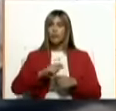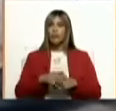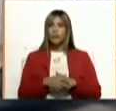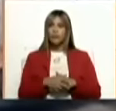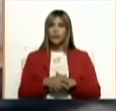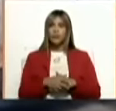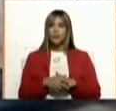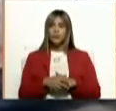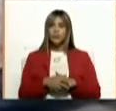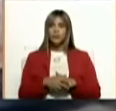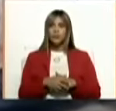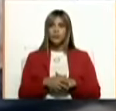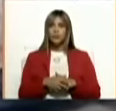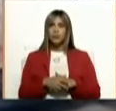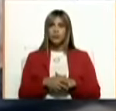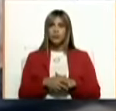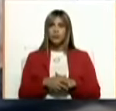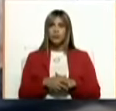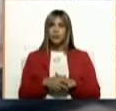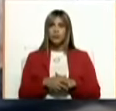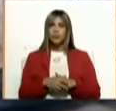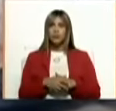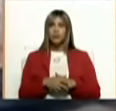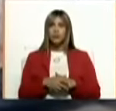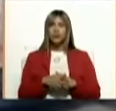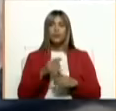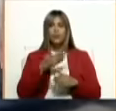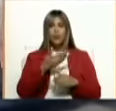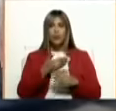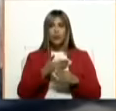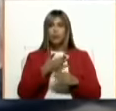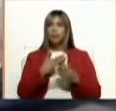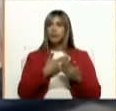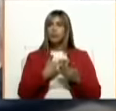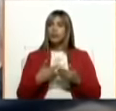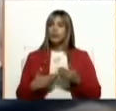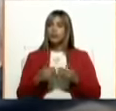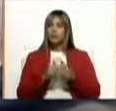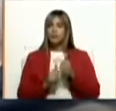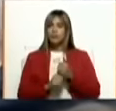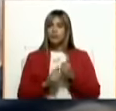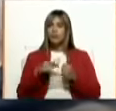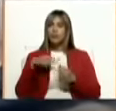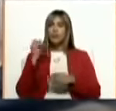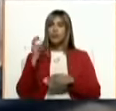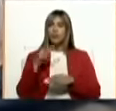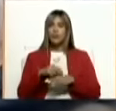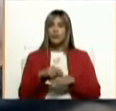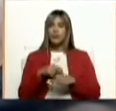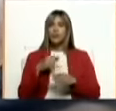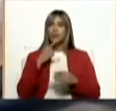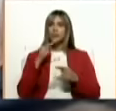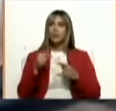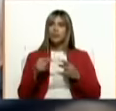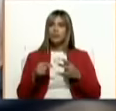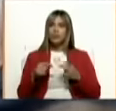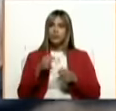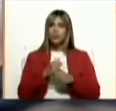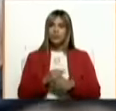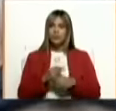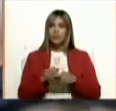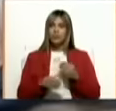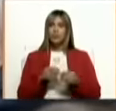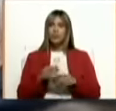Se invita al ciudadano presidente de la Asamblea Nacional a formular las consideraciones que a bien tenga